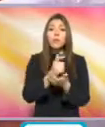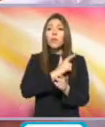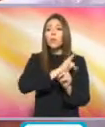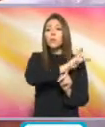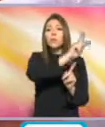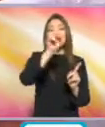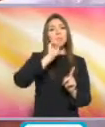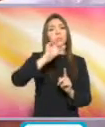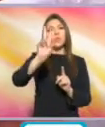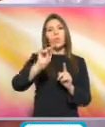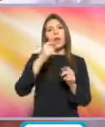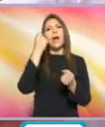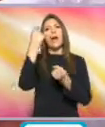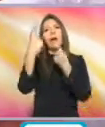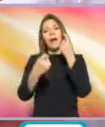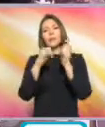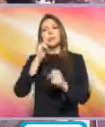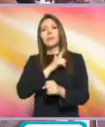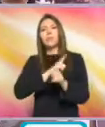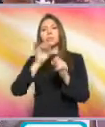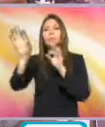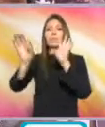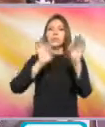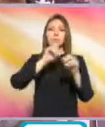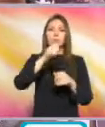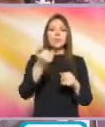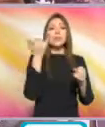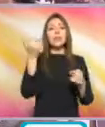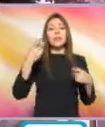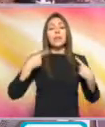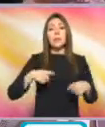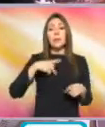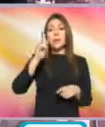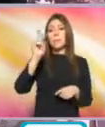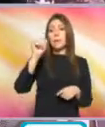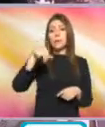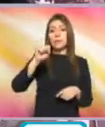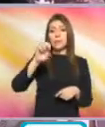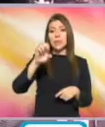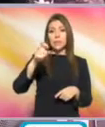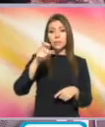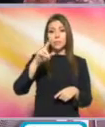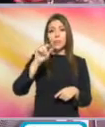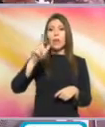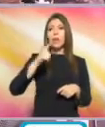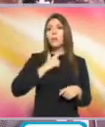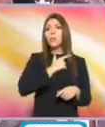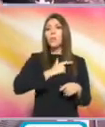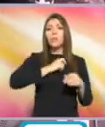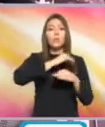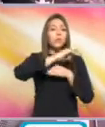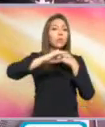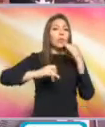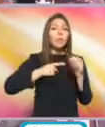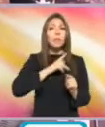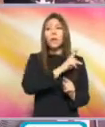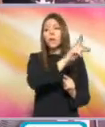del mismo. prejuicio también. Es un prejuicio. Claro. O sea, una persona pansexual no quiere decir que le gusten todas las personas. Es que quien le